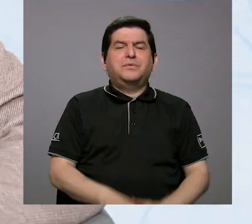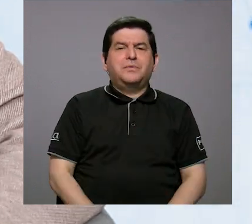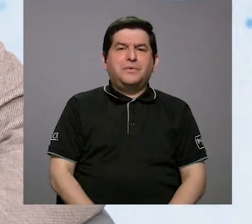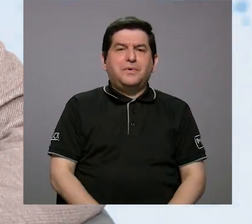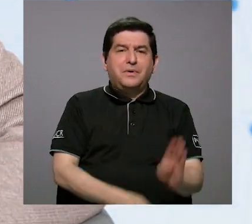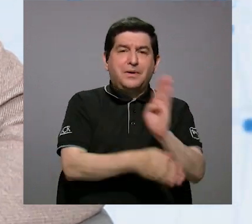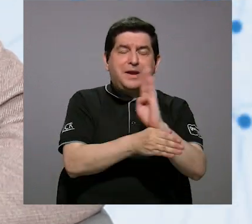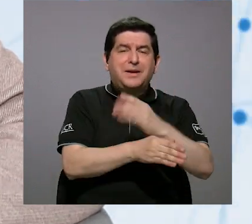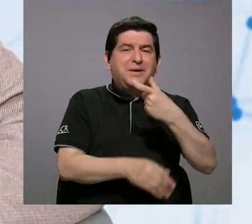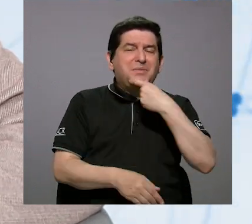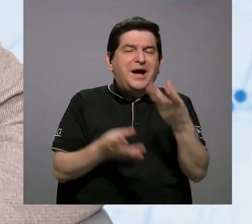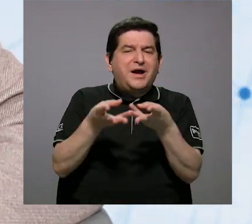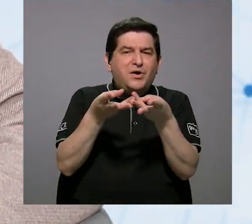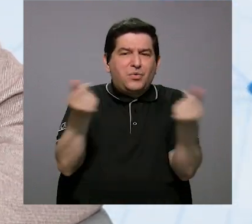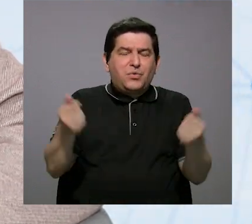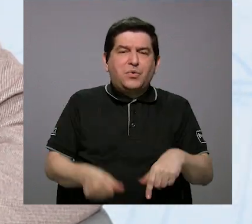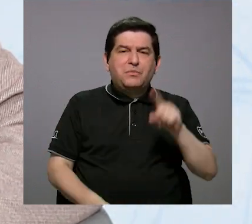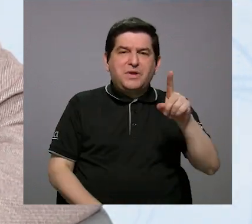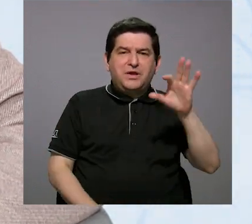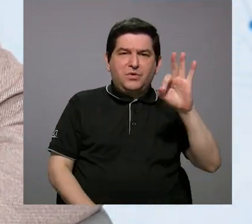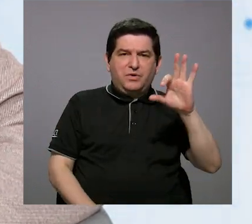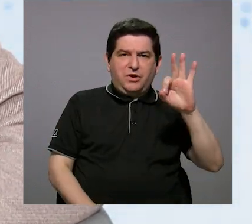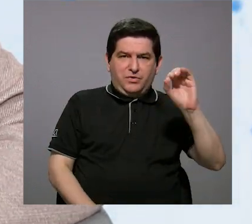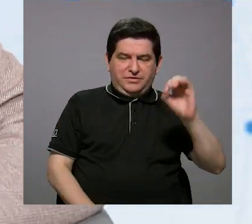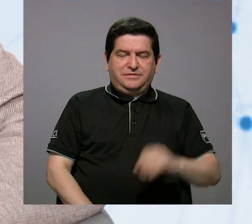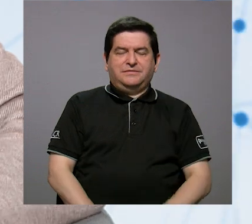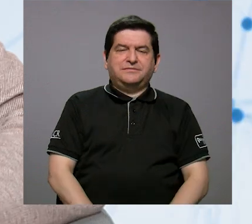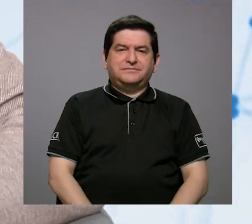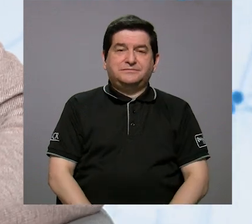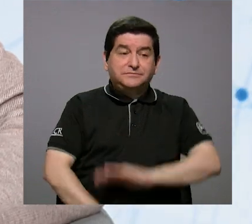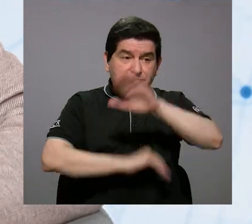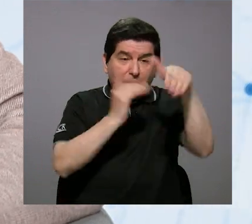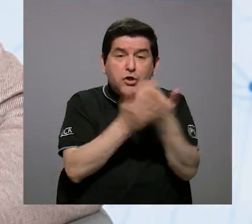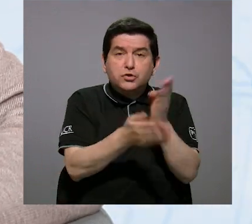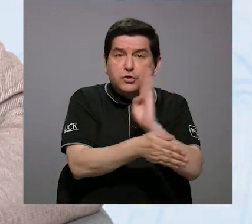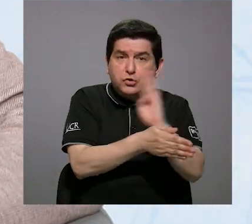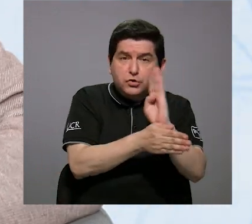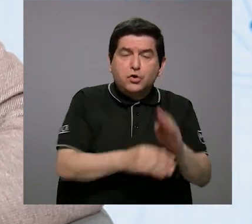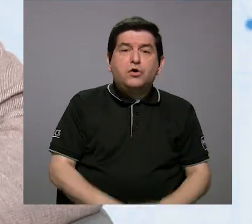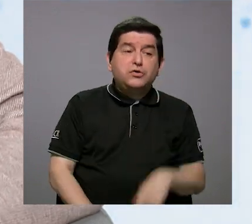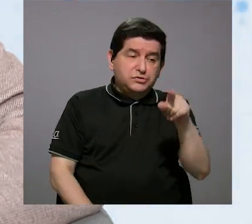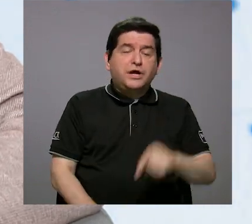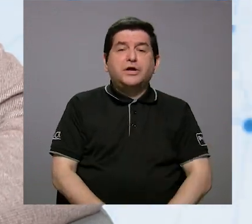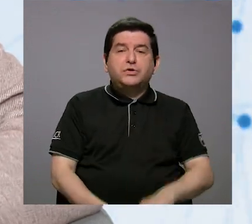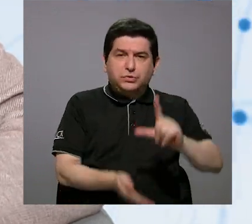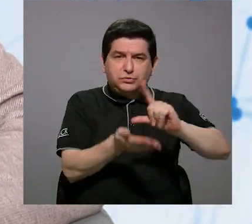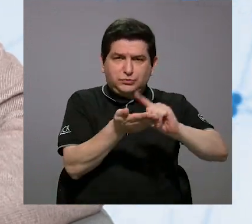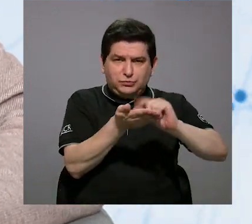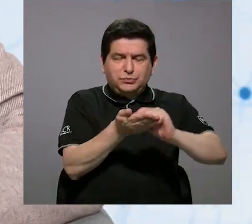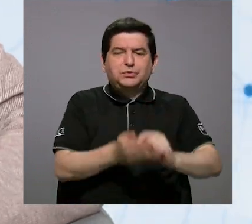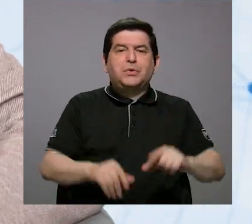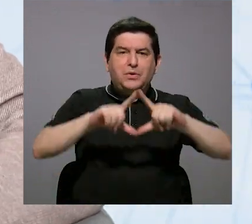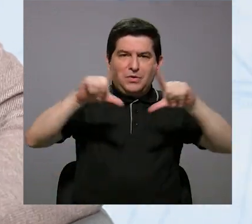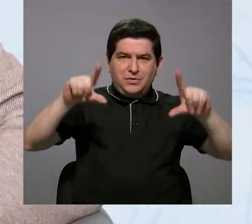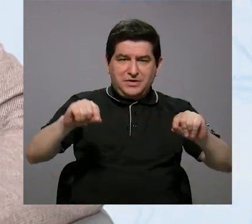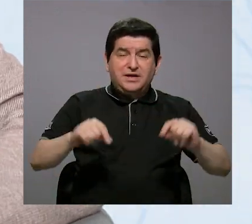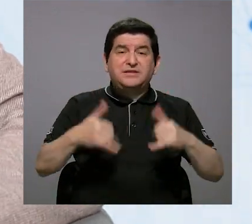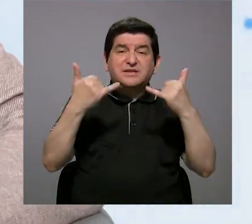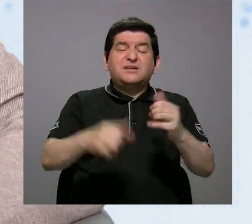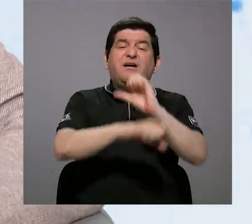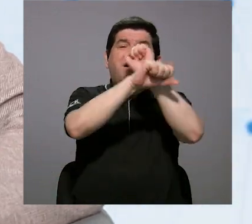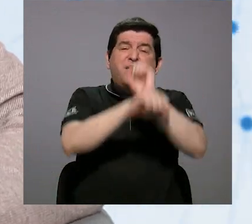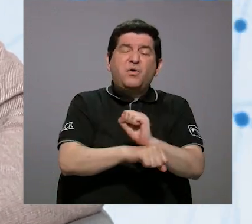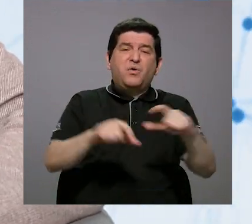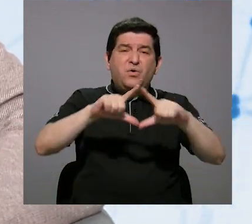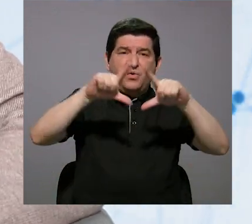funcionamiento, el Banco Anglo que desapareció en la década de 1990 y que todos esos bancos emitieron billetes, ¿verdad? Nosotros estamos acostumbrados ahora